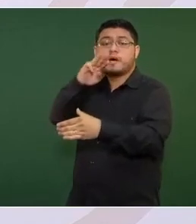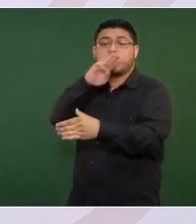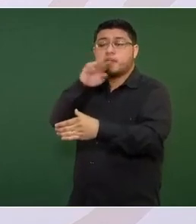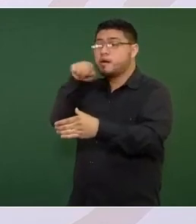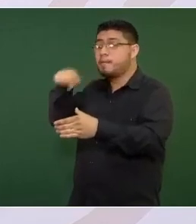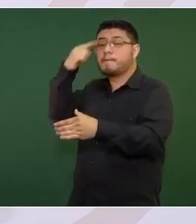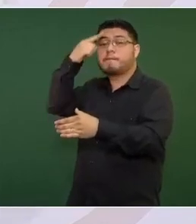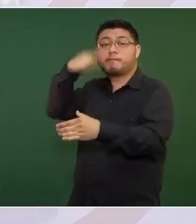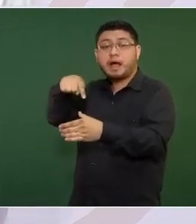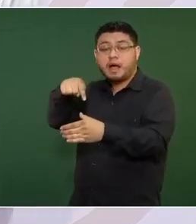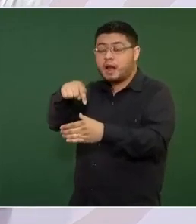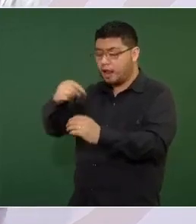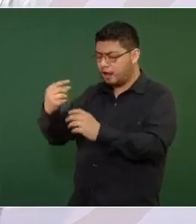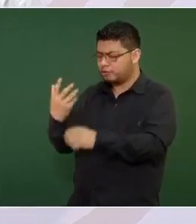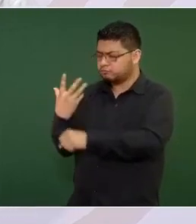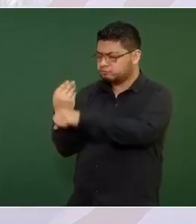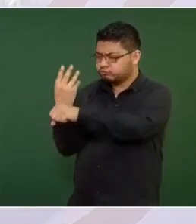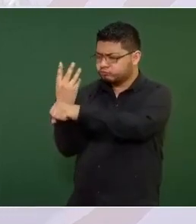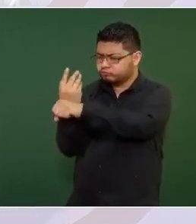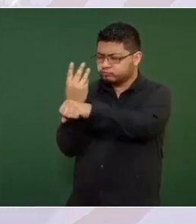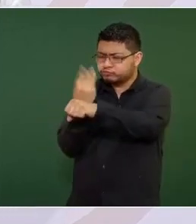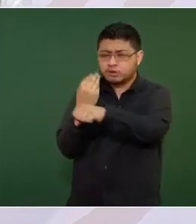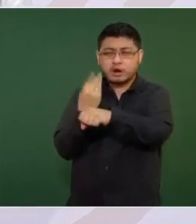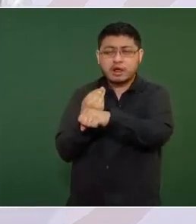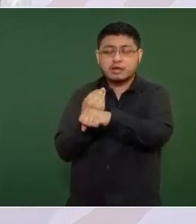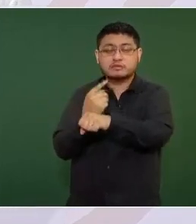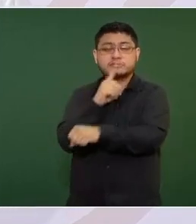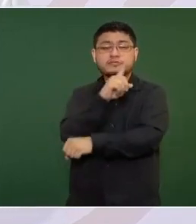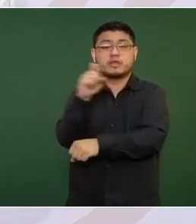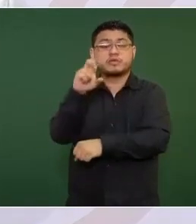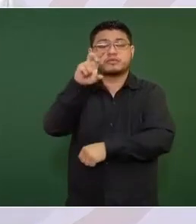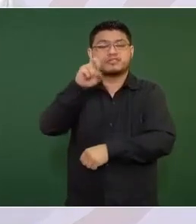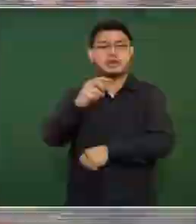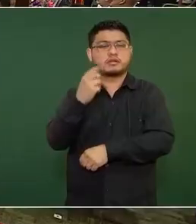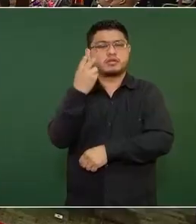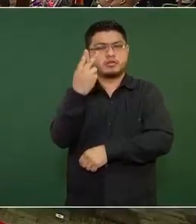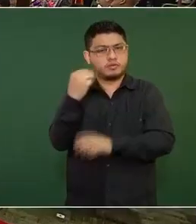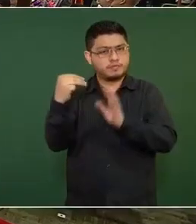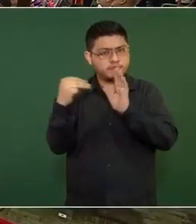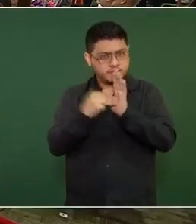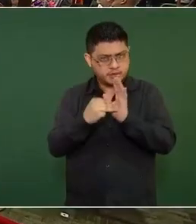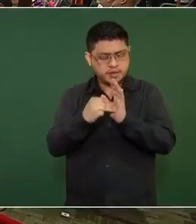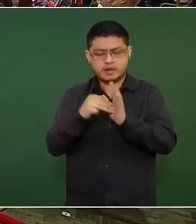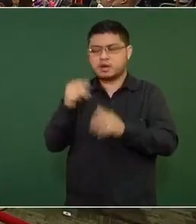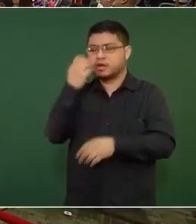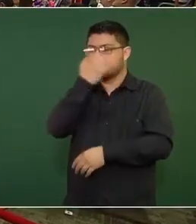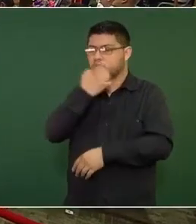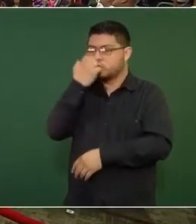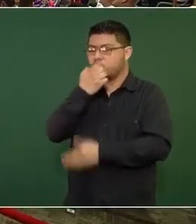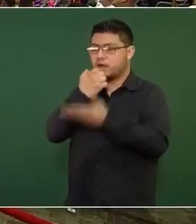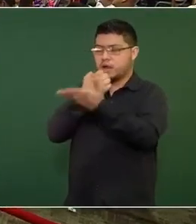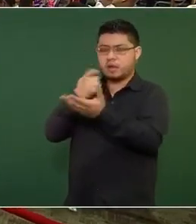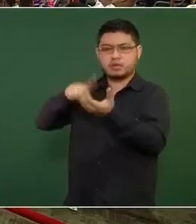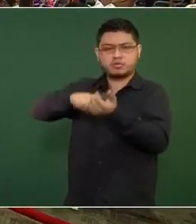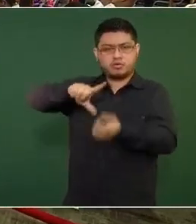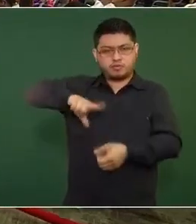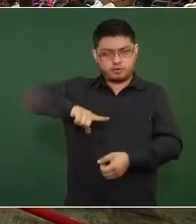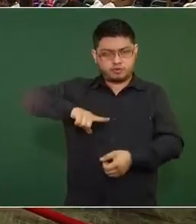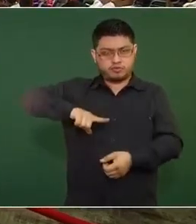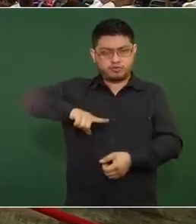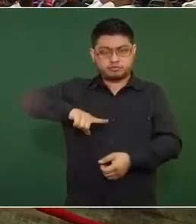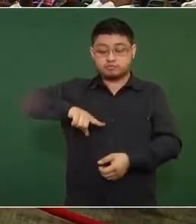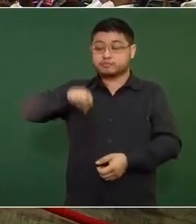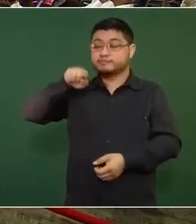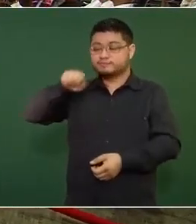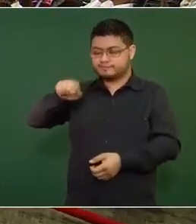el mantenimiento de 132 mil escuelas públicas del programa La Escuela